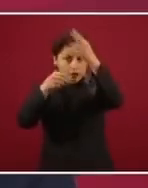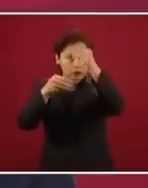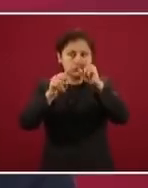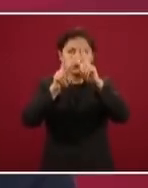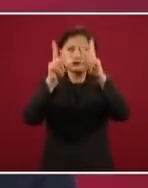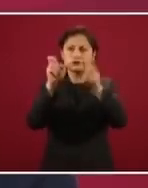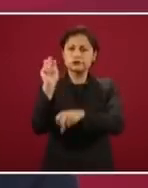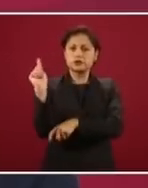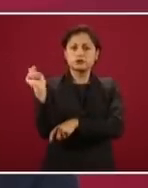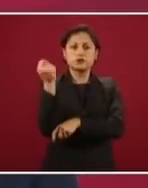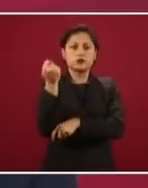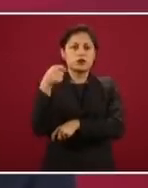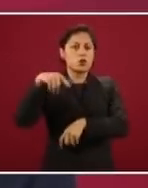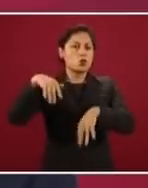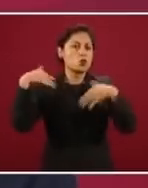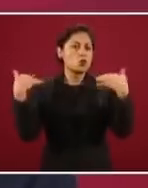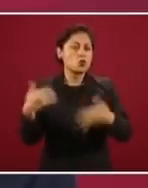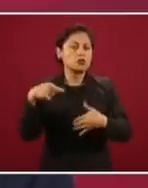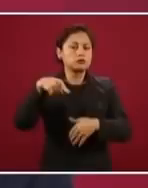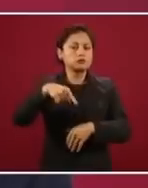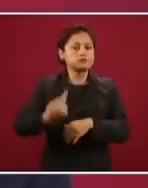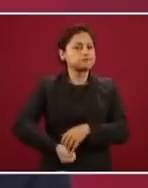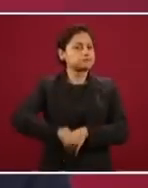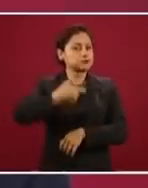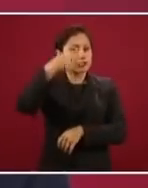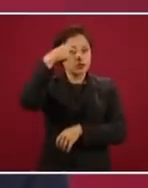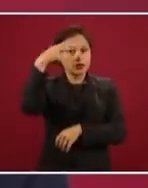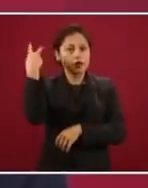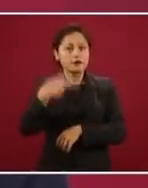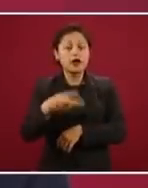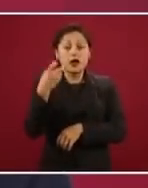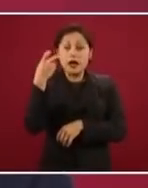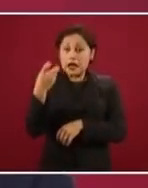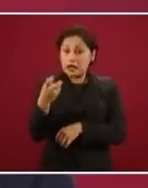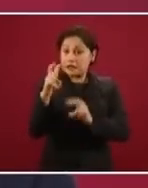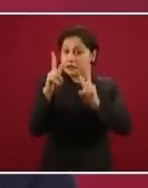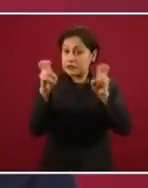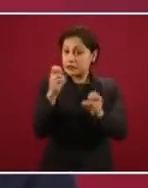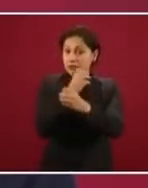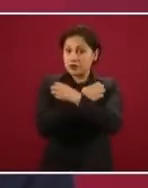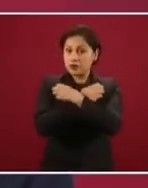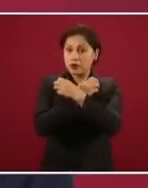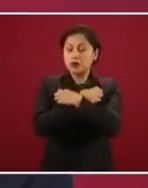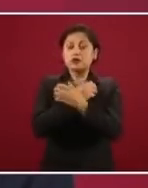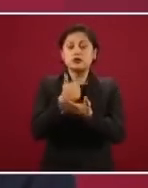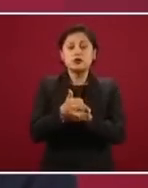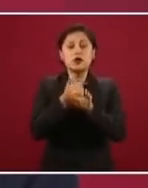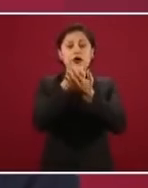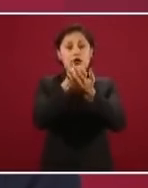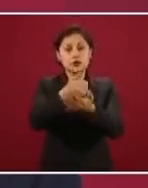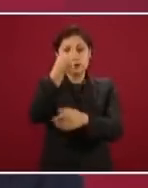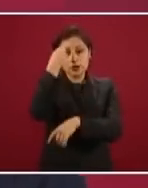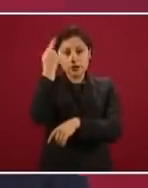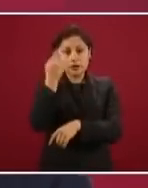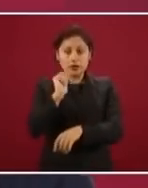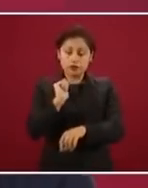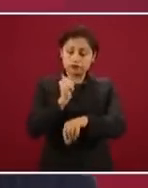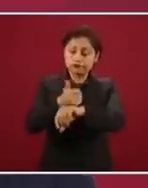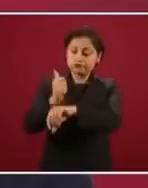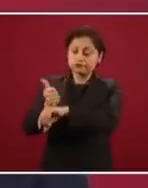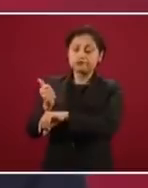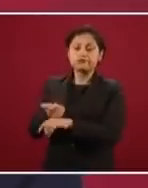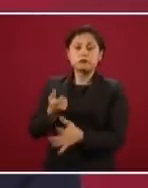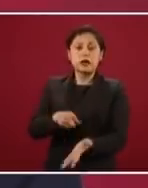en mexico este será la base de una propuesta educativa que permitirá ampliar amplificar la innovación generada en los laboratorios buscando